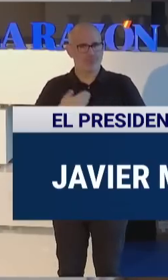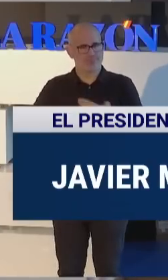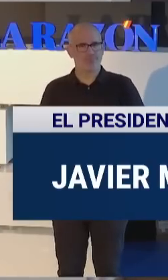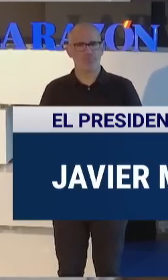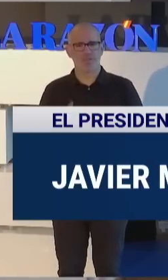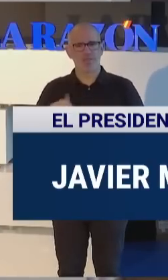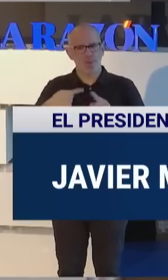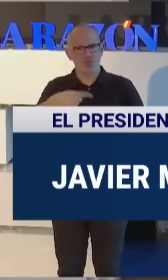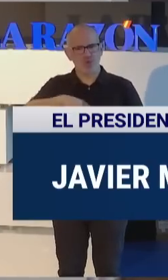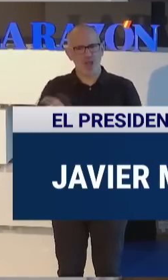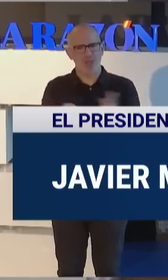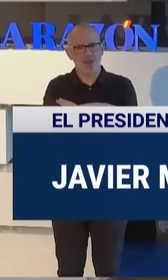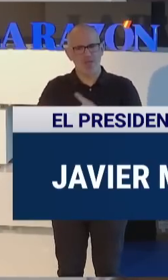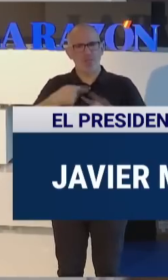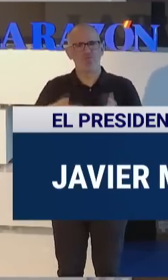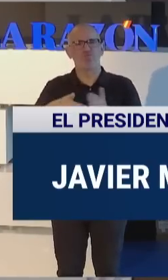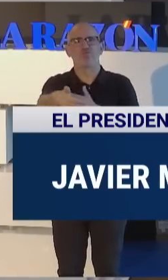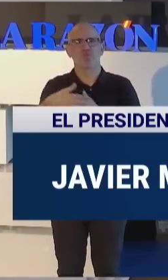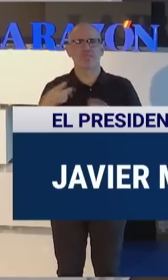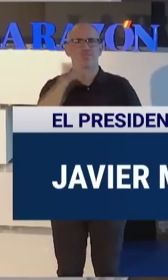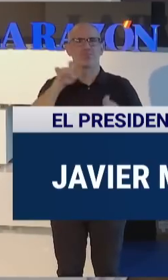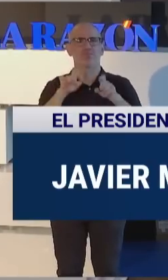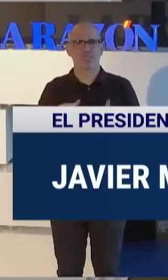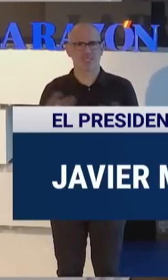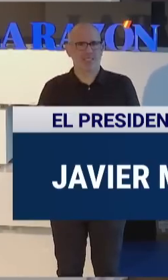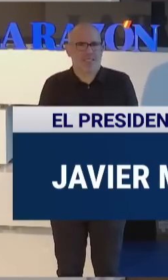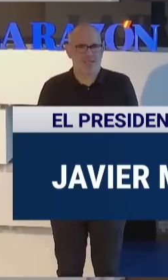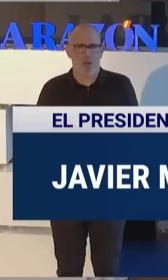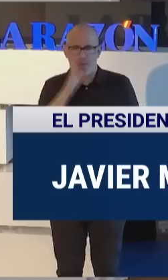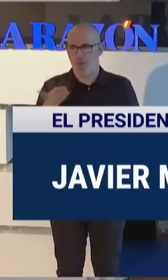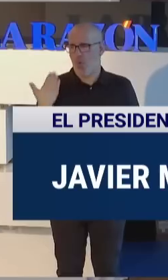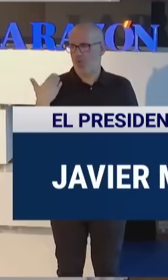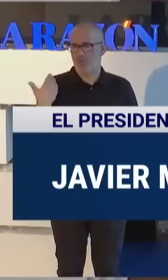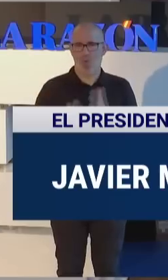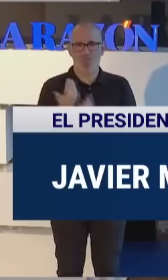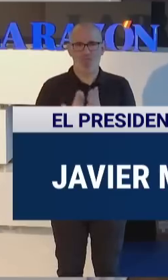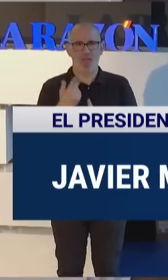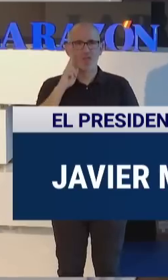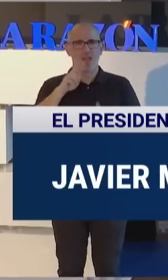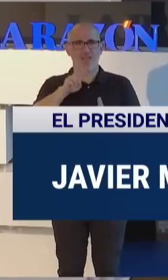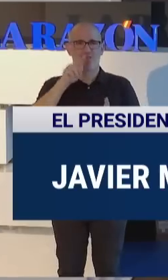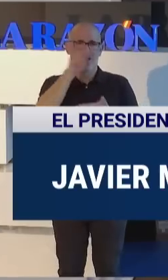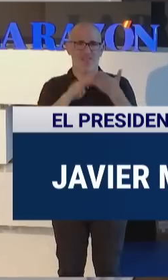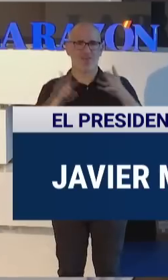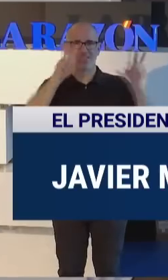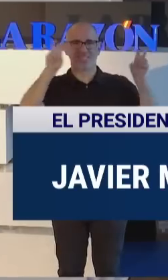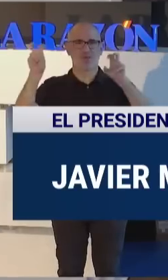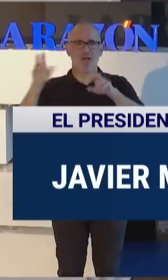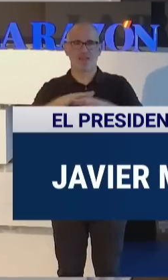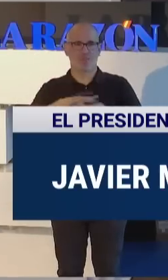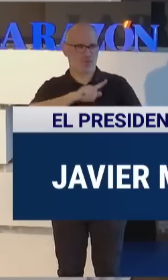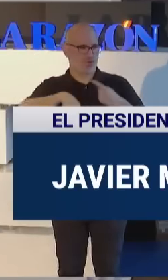de eliminarlo, ¿cuál es el horizonte? Porque en los últimos días yo al menos he leído titulares de estamos preparados para la